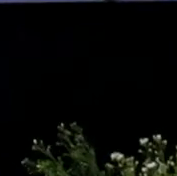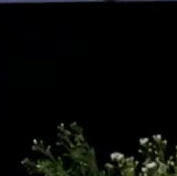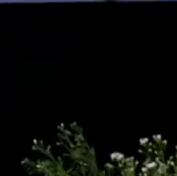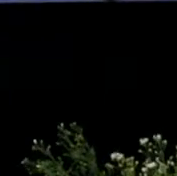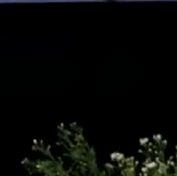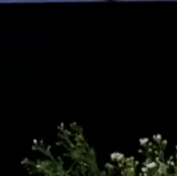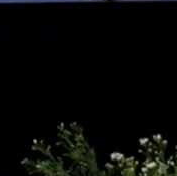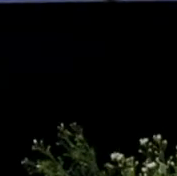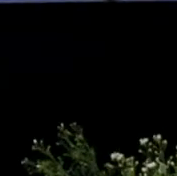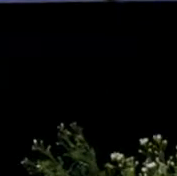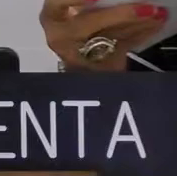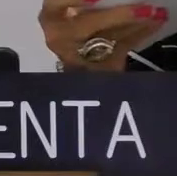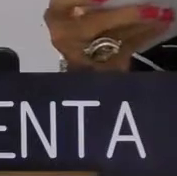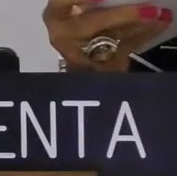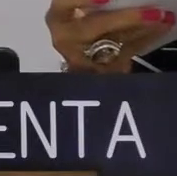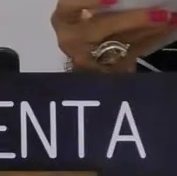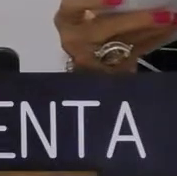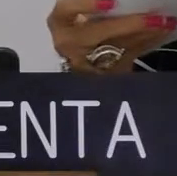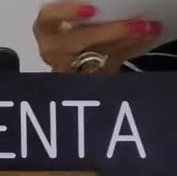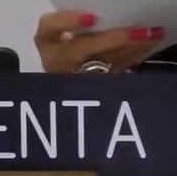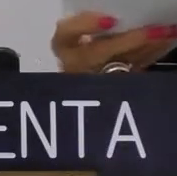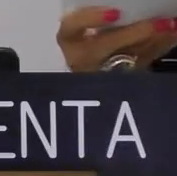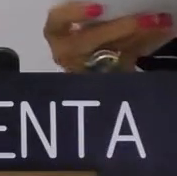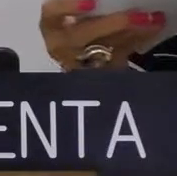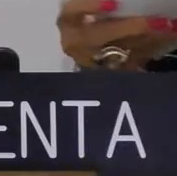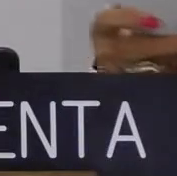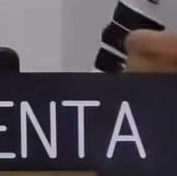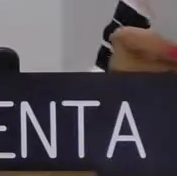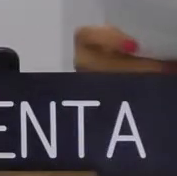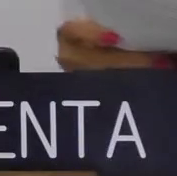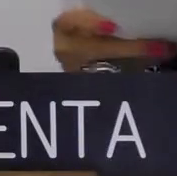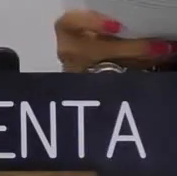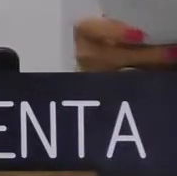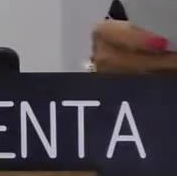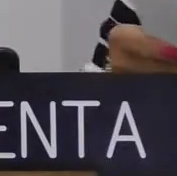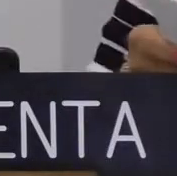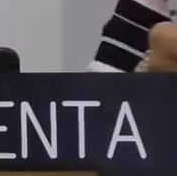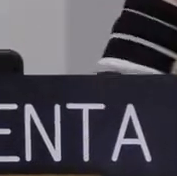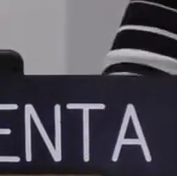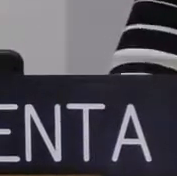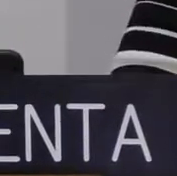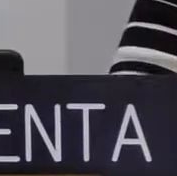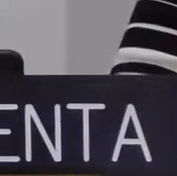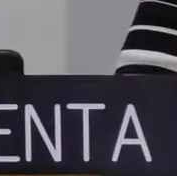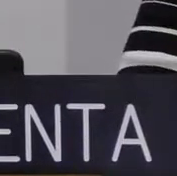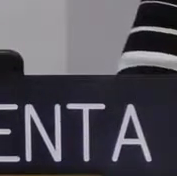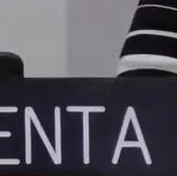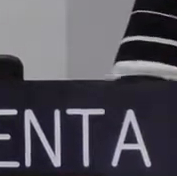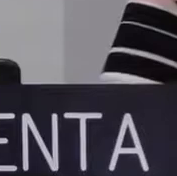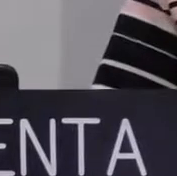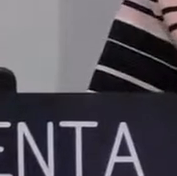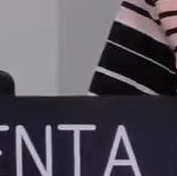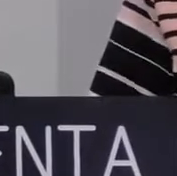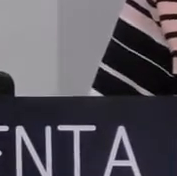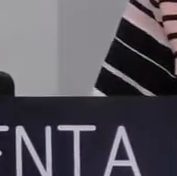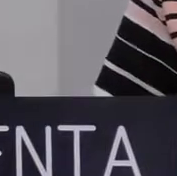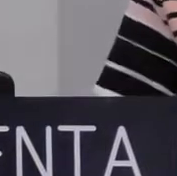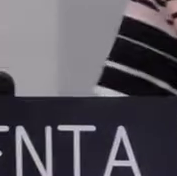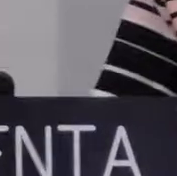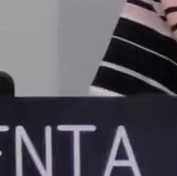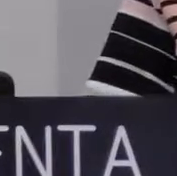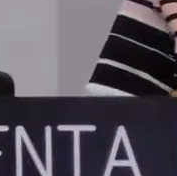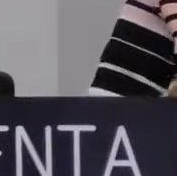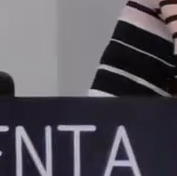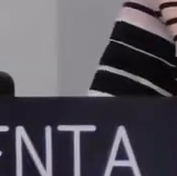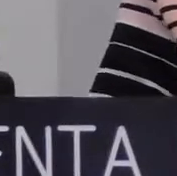no están en tan buenas buenos días